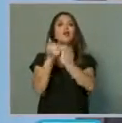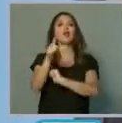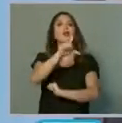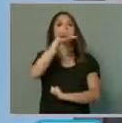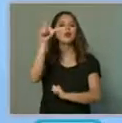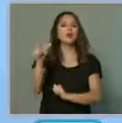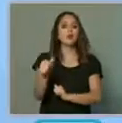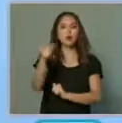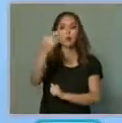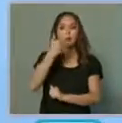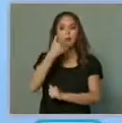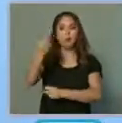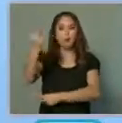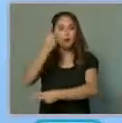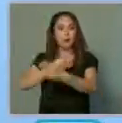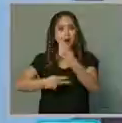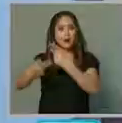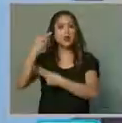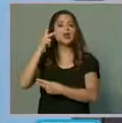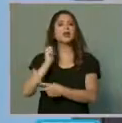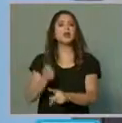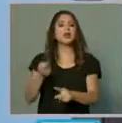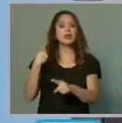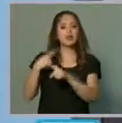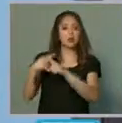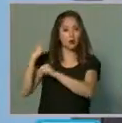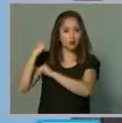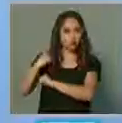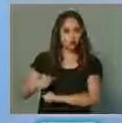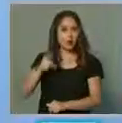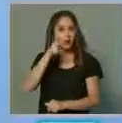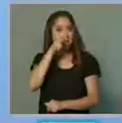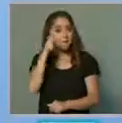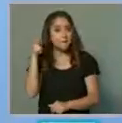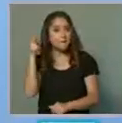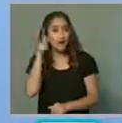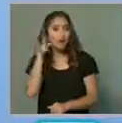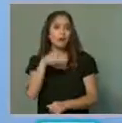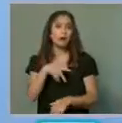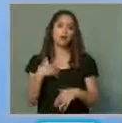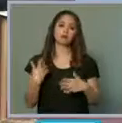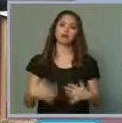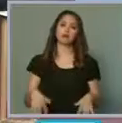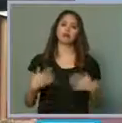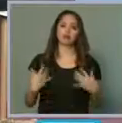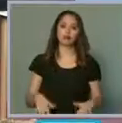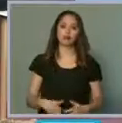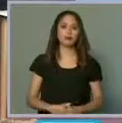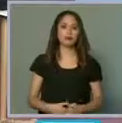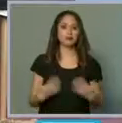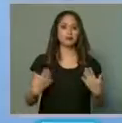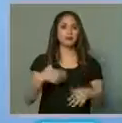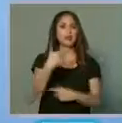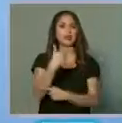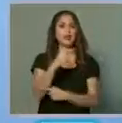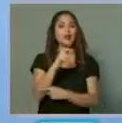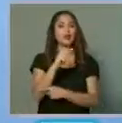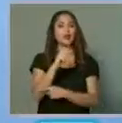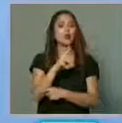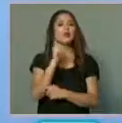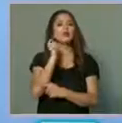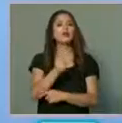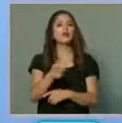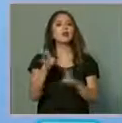Papa. Ok. O sea, es un momento muy importante. Ay, Héctor Zagal, no, pues sí, qué maravilla padre. la historia